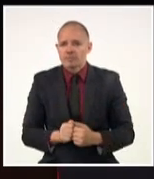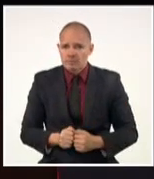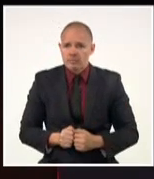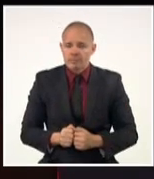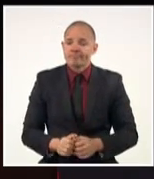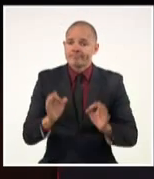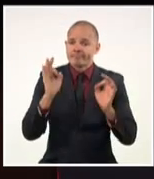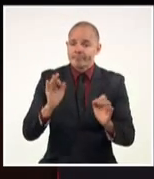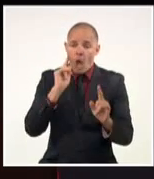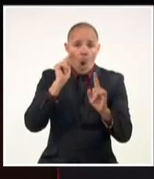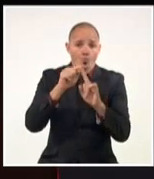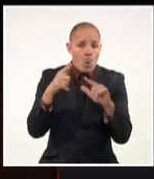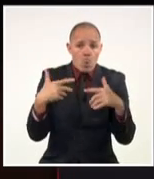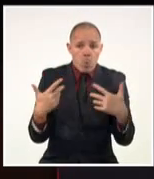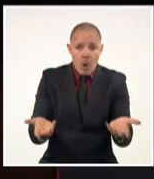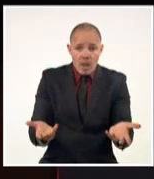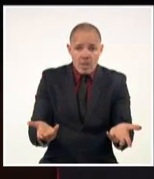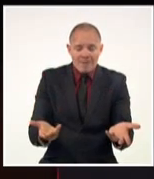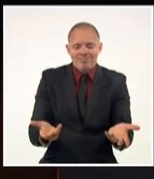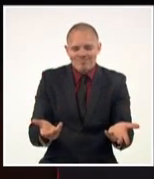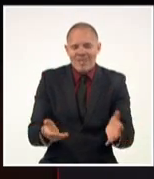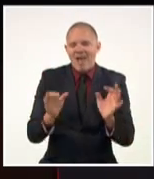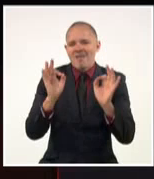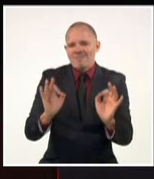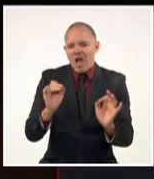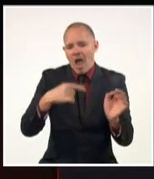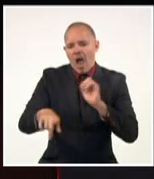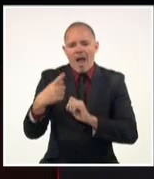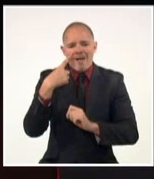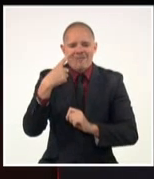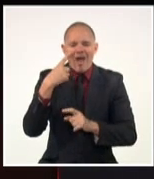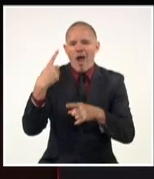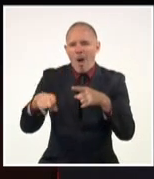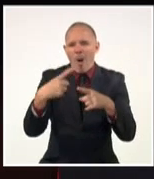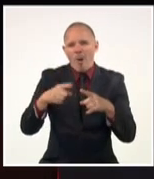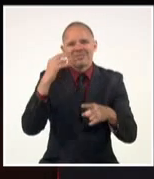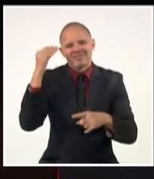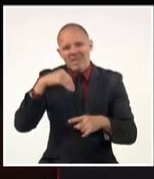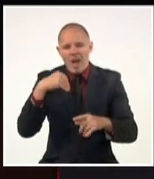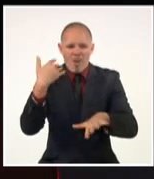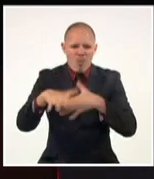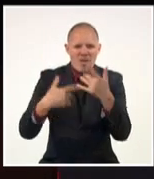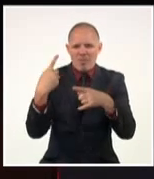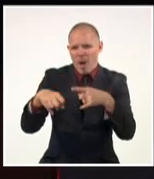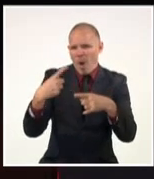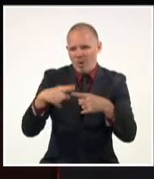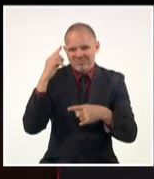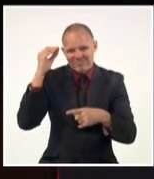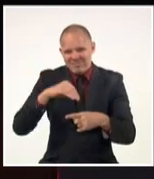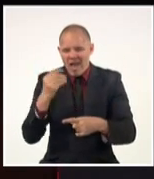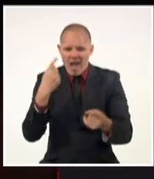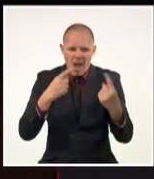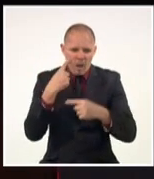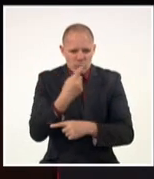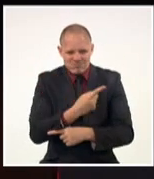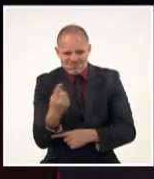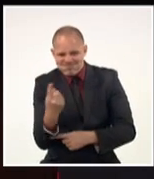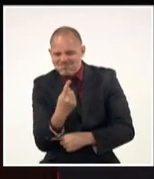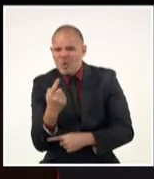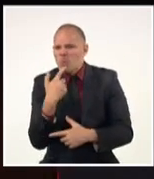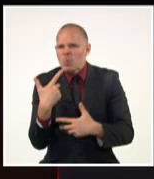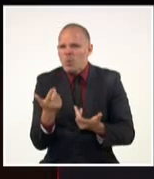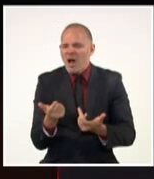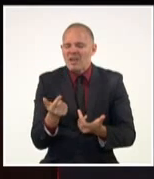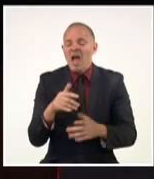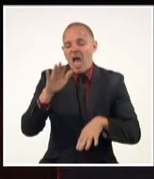siempre porque desaparezcan definitivamente todas las expresiones prácticas o solapadas de